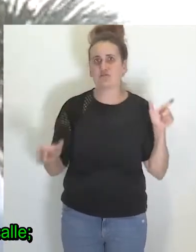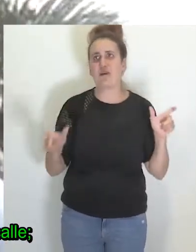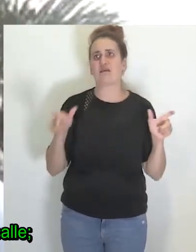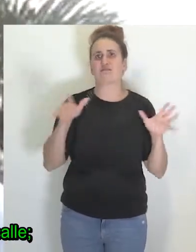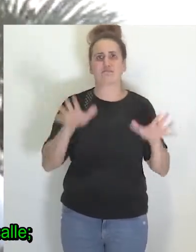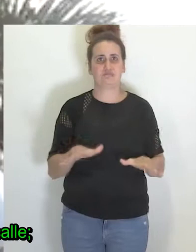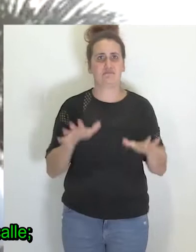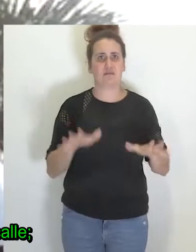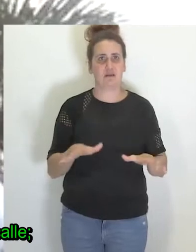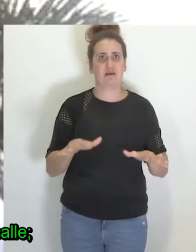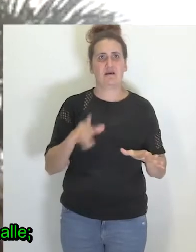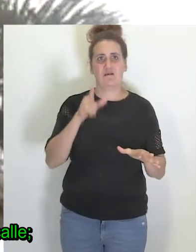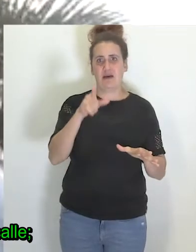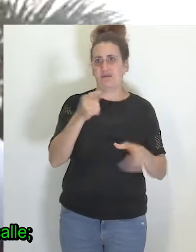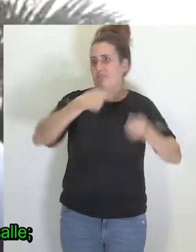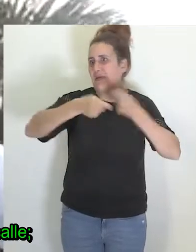que estaban